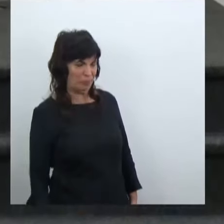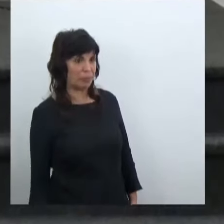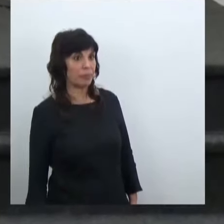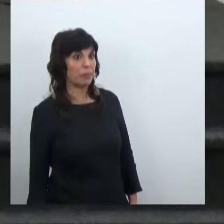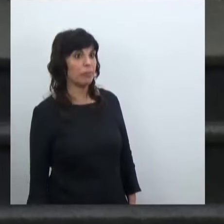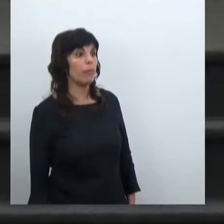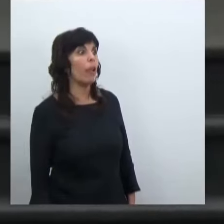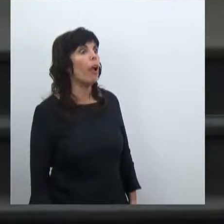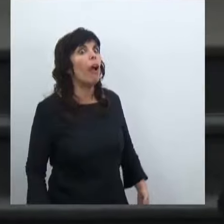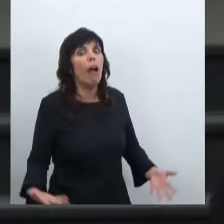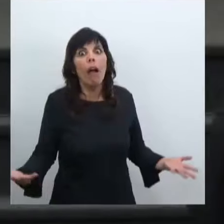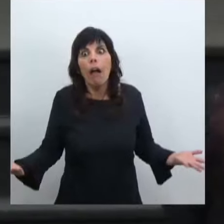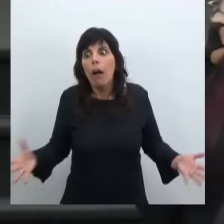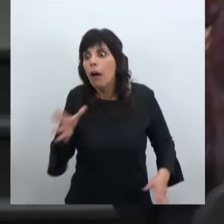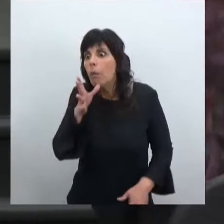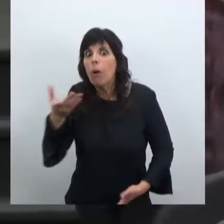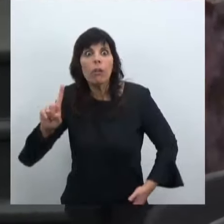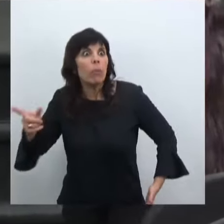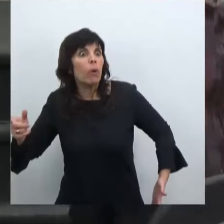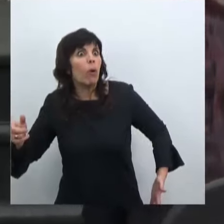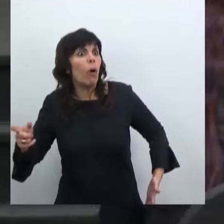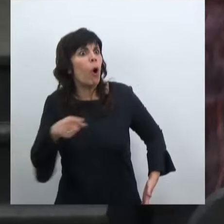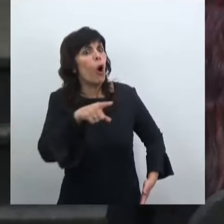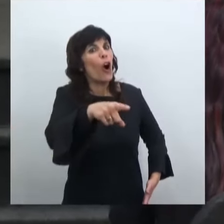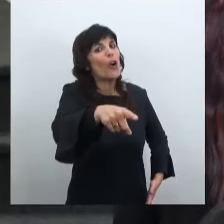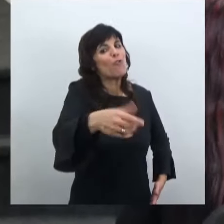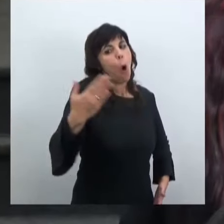Es porque no conoces mi pasado.